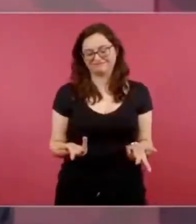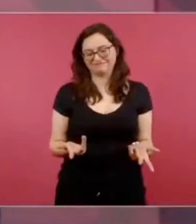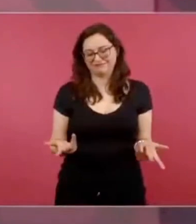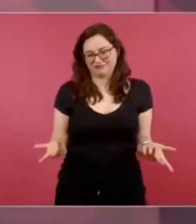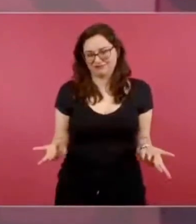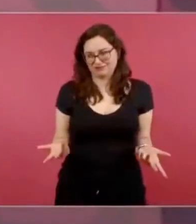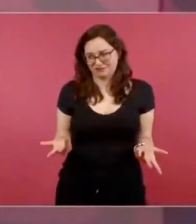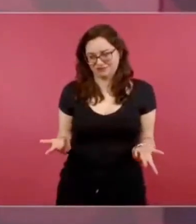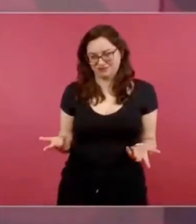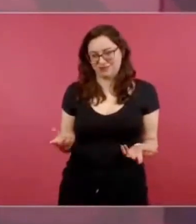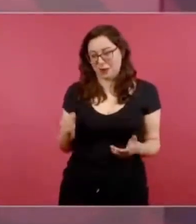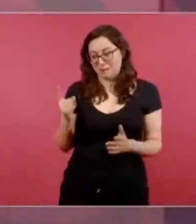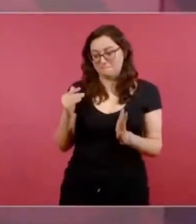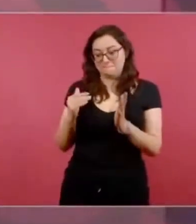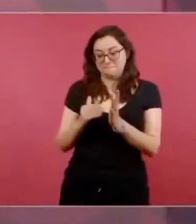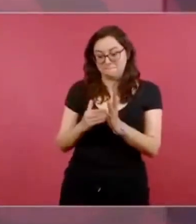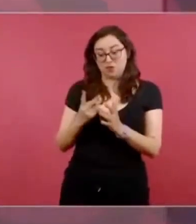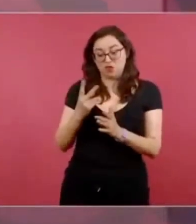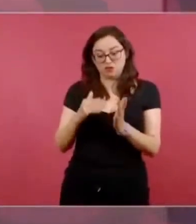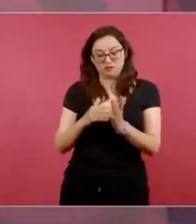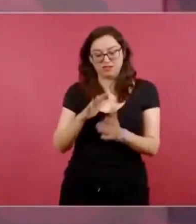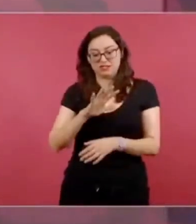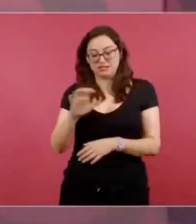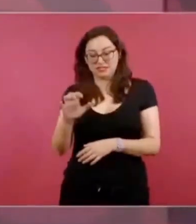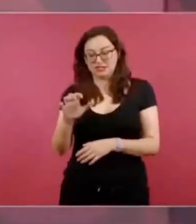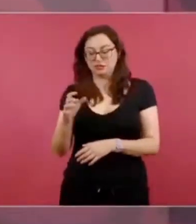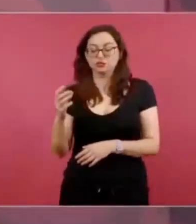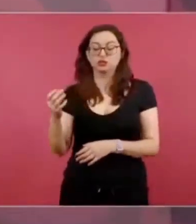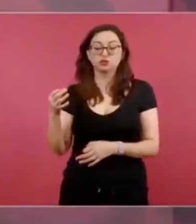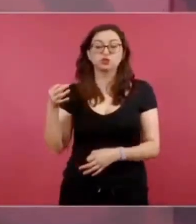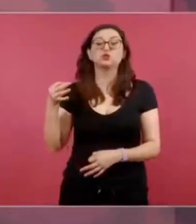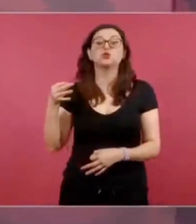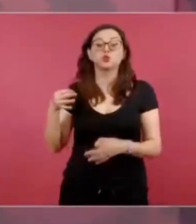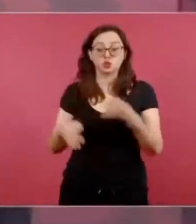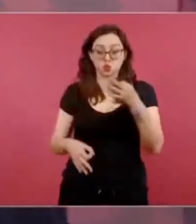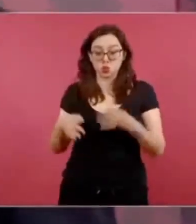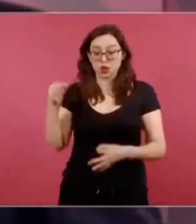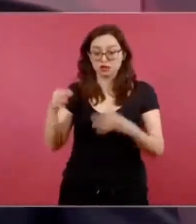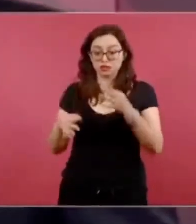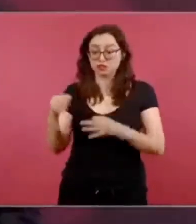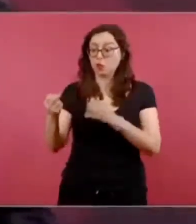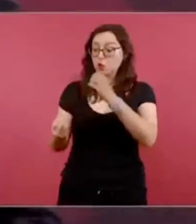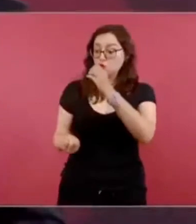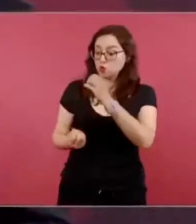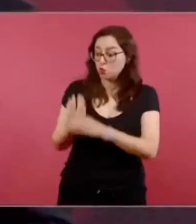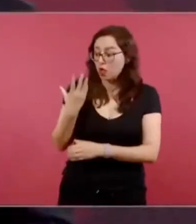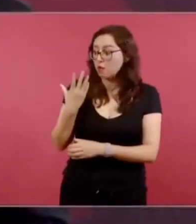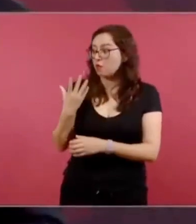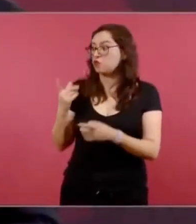conseguir los 1.500 nuevos abogados íntegros?